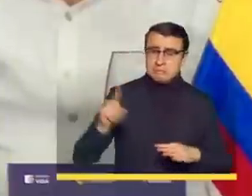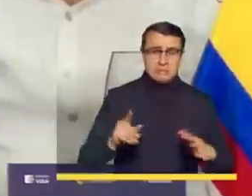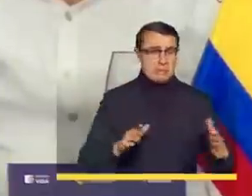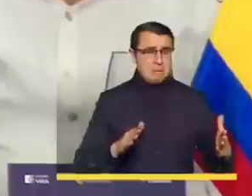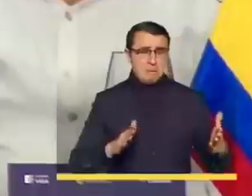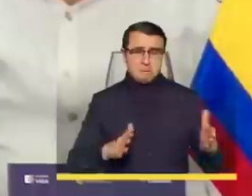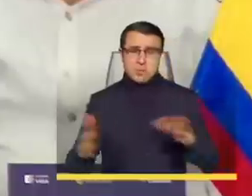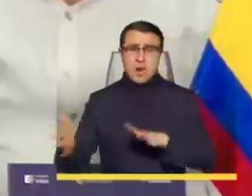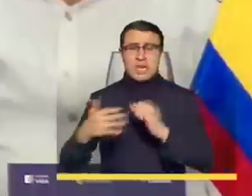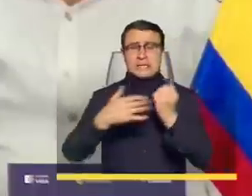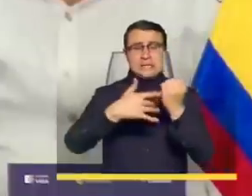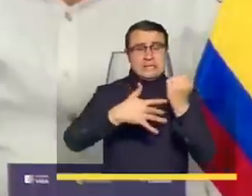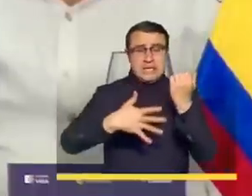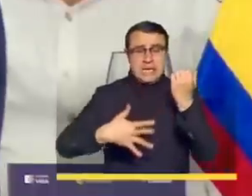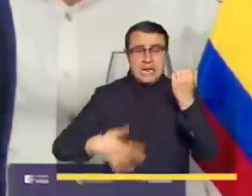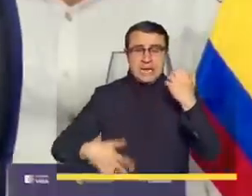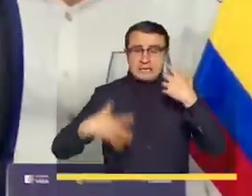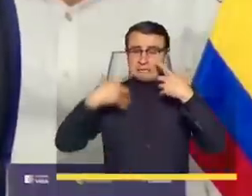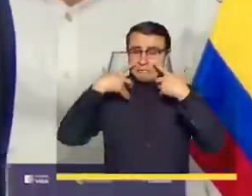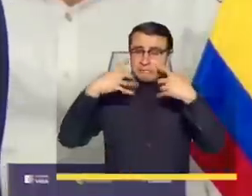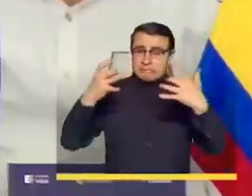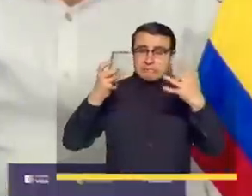feroz.